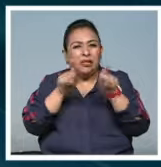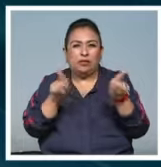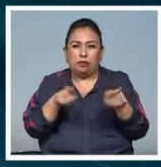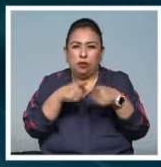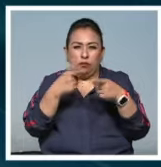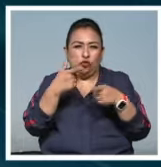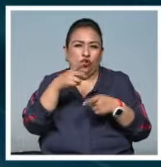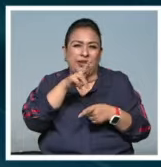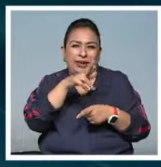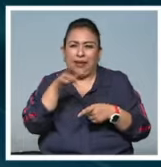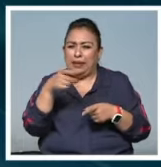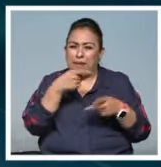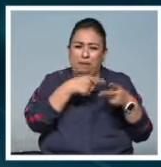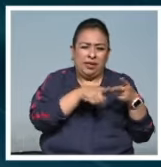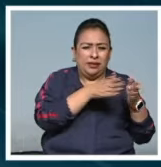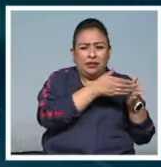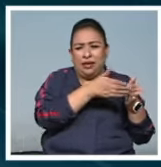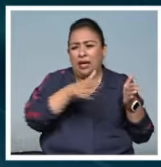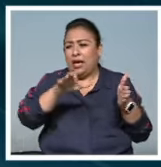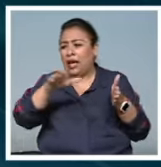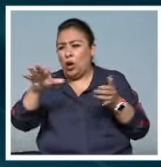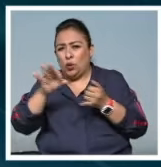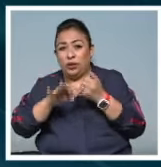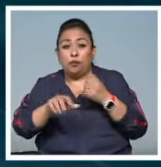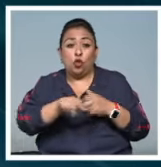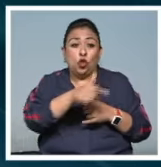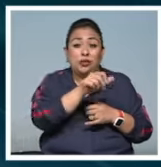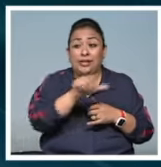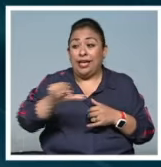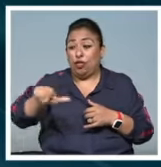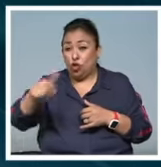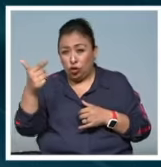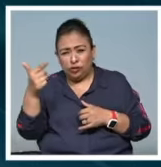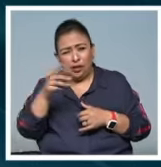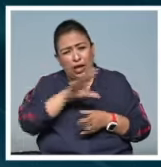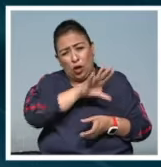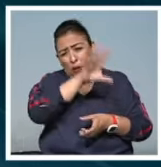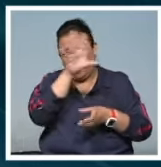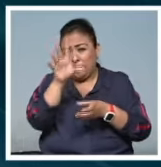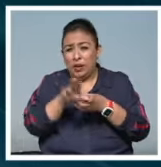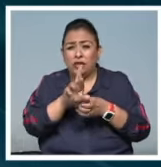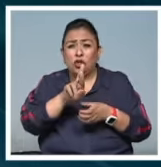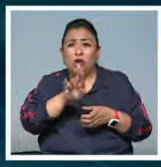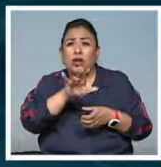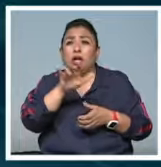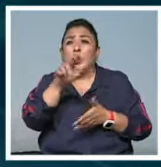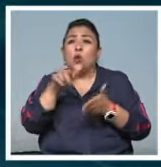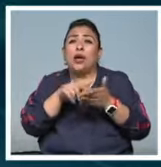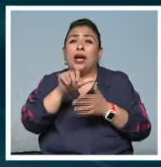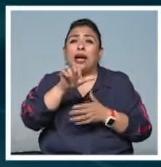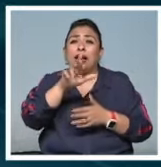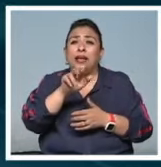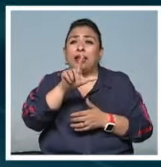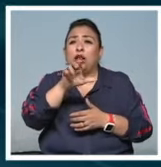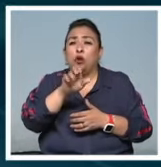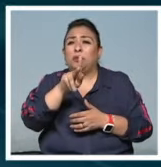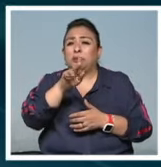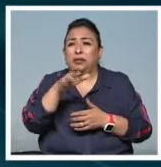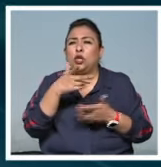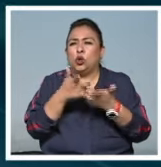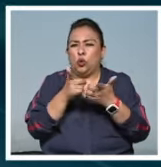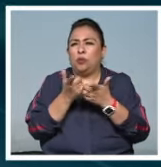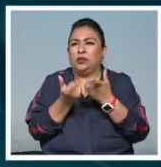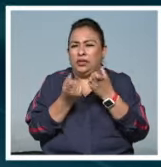de principio a fin, de 12 a 12 de la noche vas a vivir total y absoluto reggae en la Arena López Mateos. Algunas de las bandas